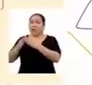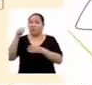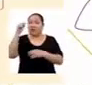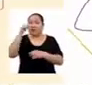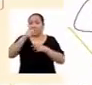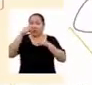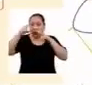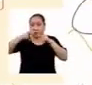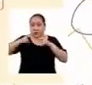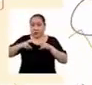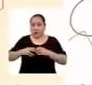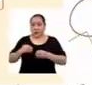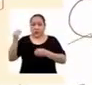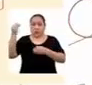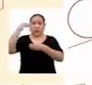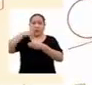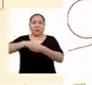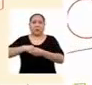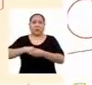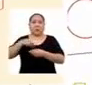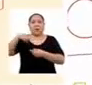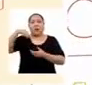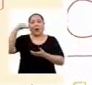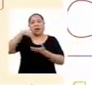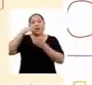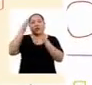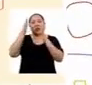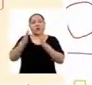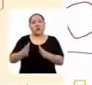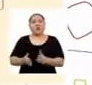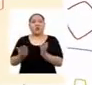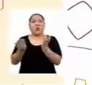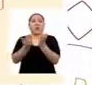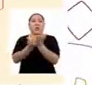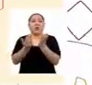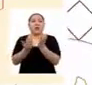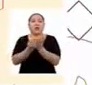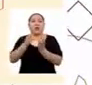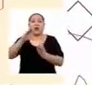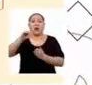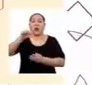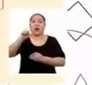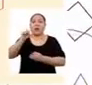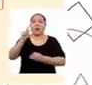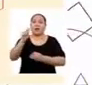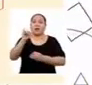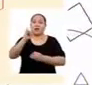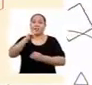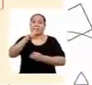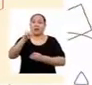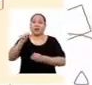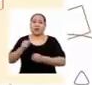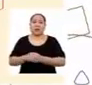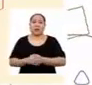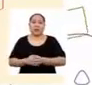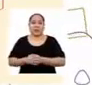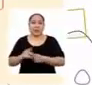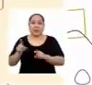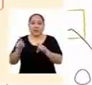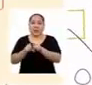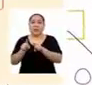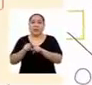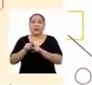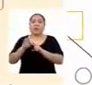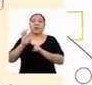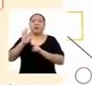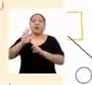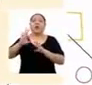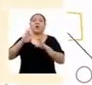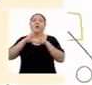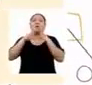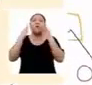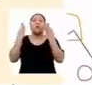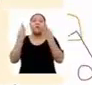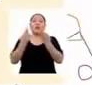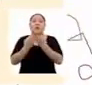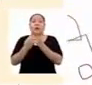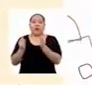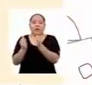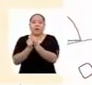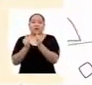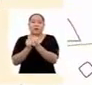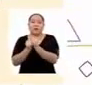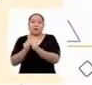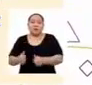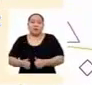estudio está conformada por los estudiantes de la institución educativa Castilla y por los familiares que viven con cada uno de